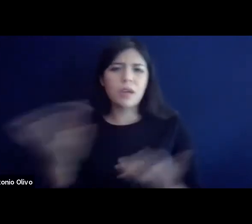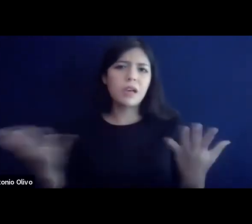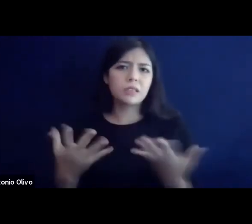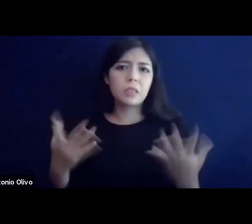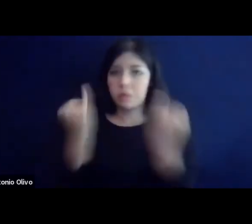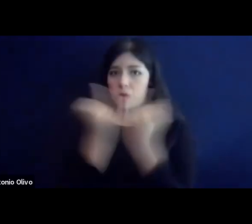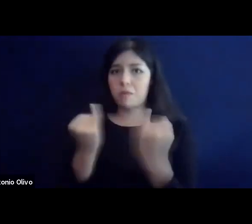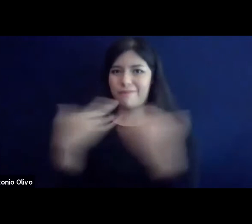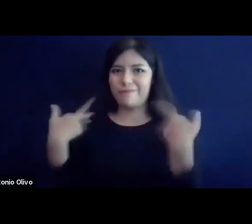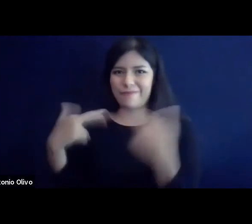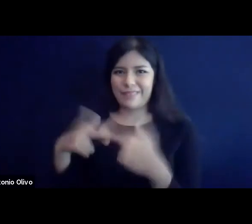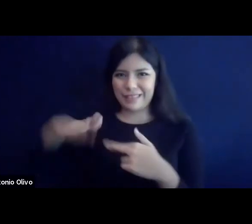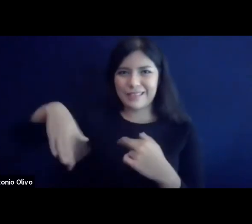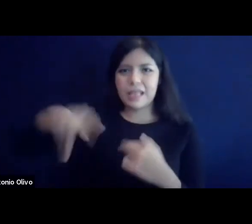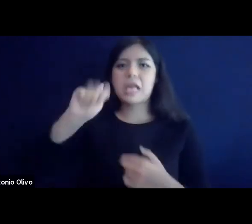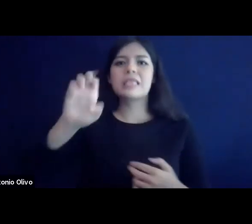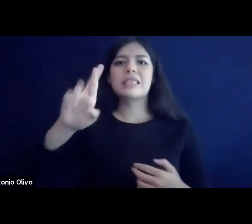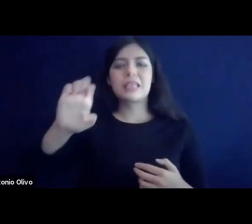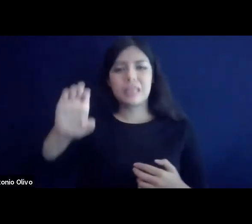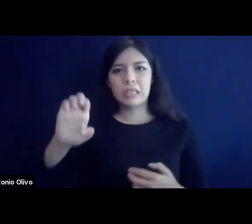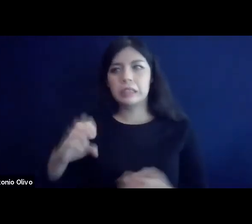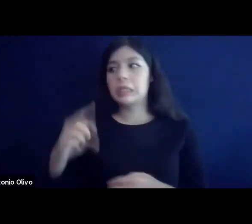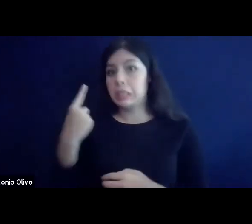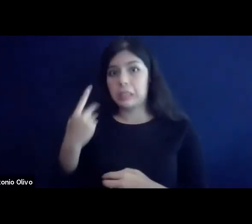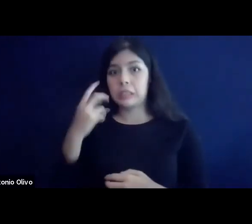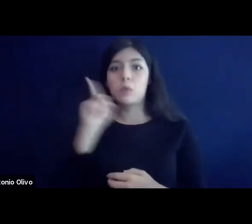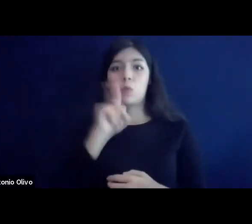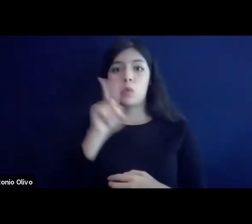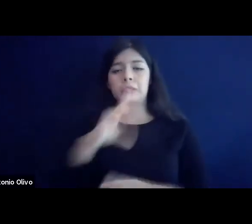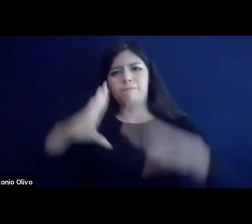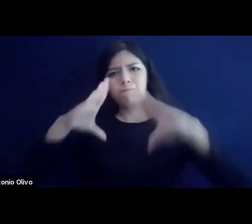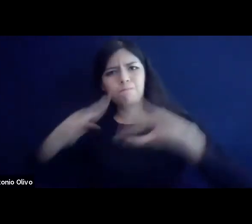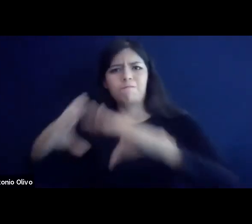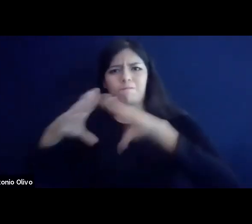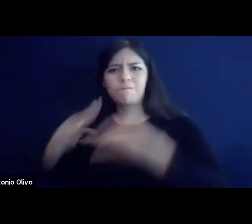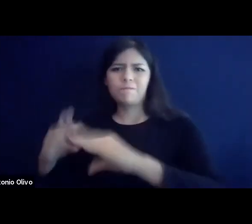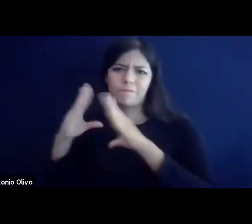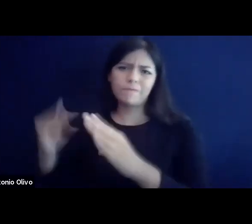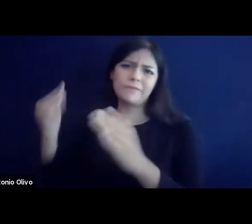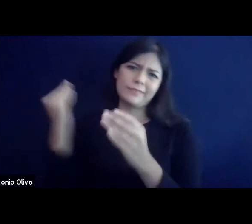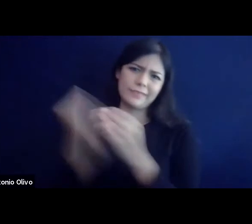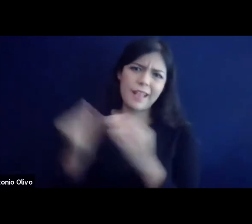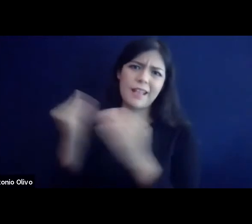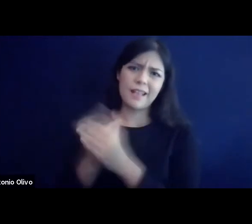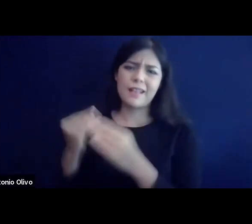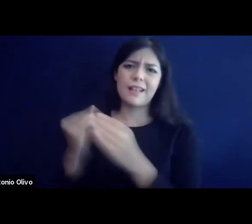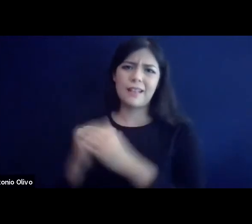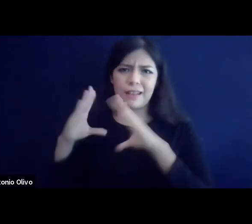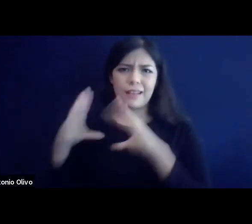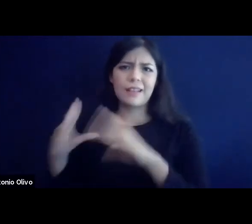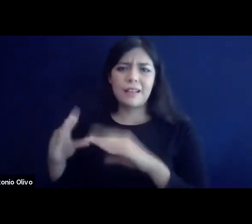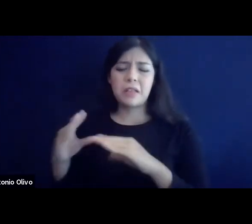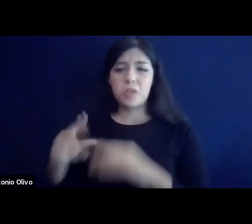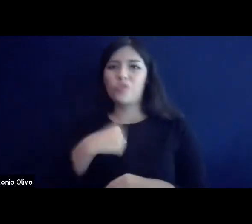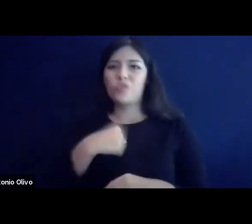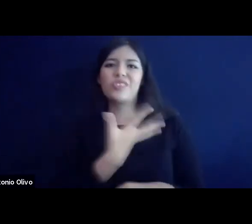sus clases, así como les da otro amigo que tiene discapacidad múltiple, que solo mueve la computadora con